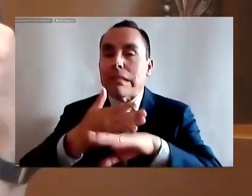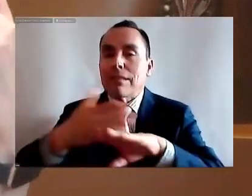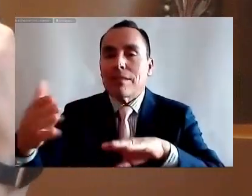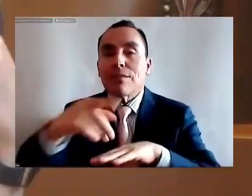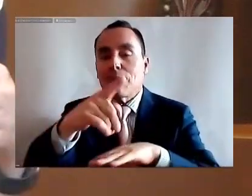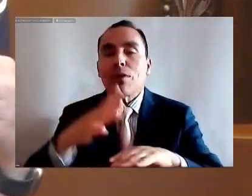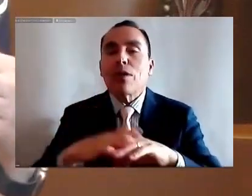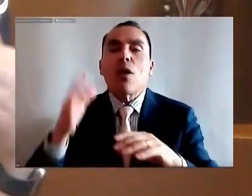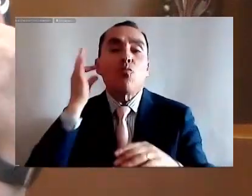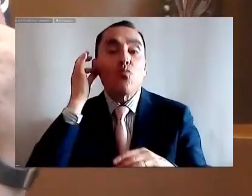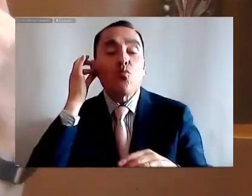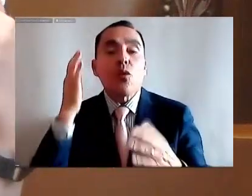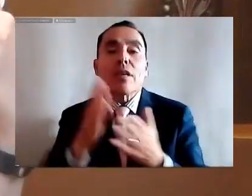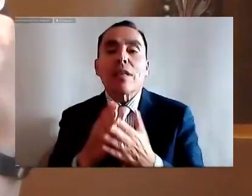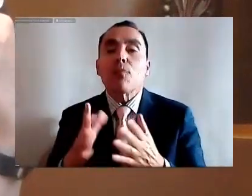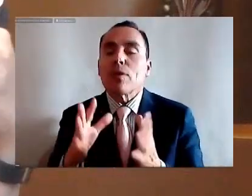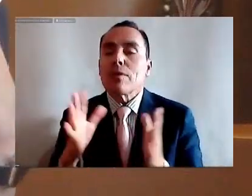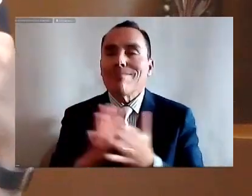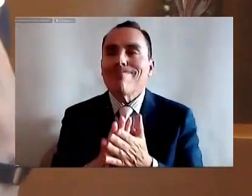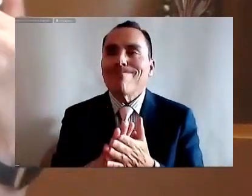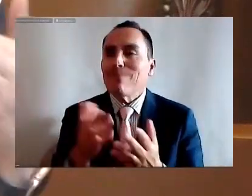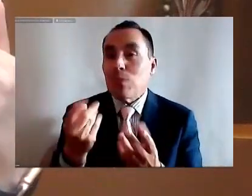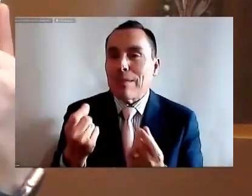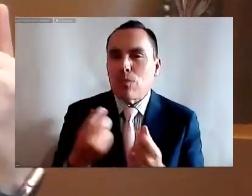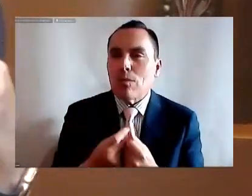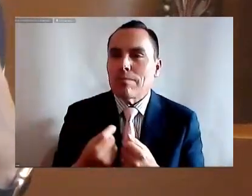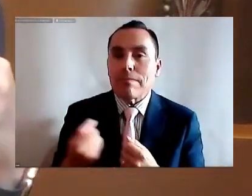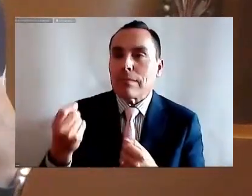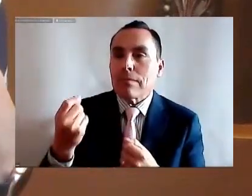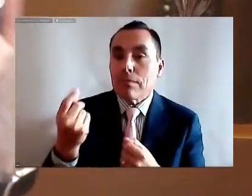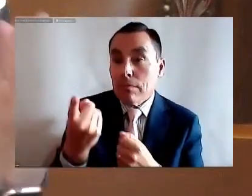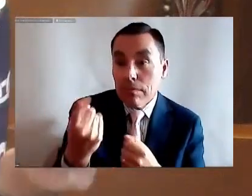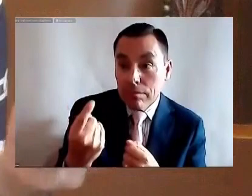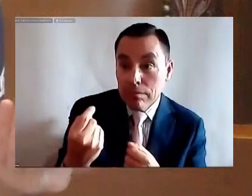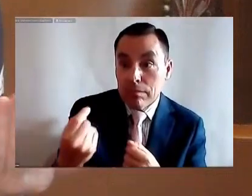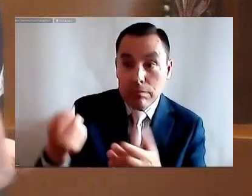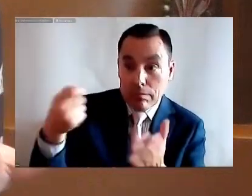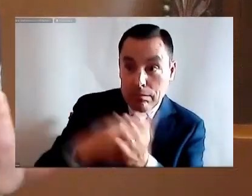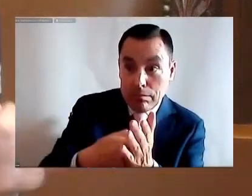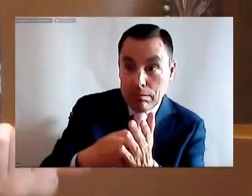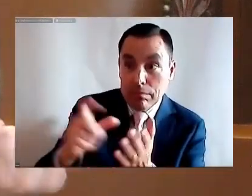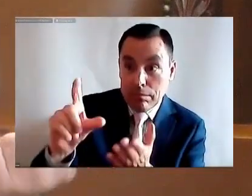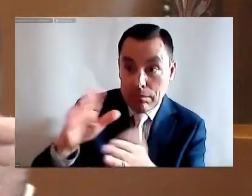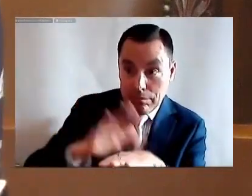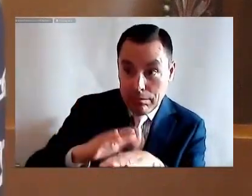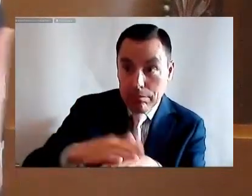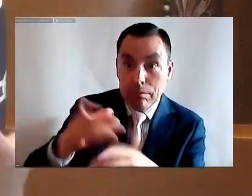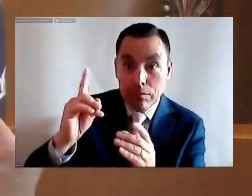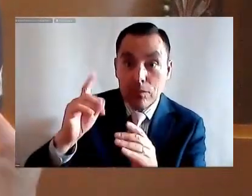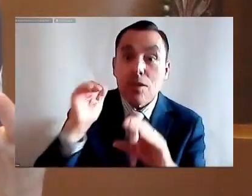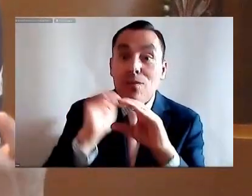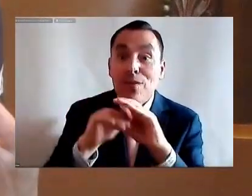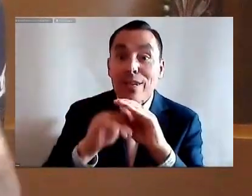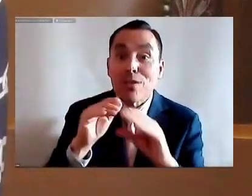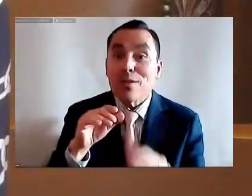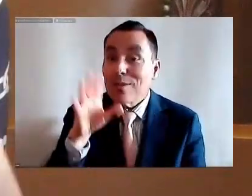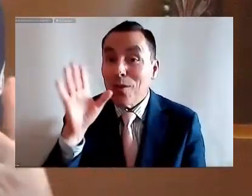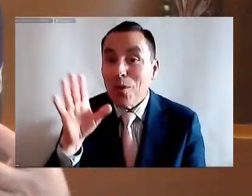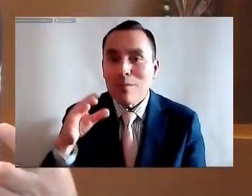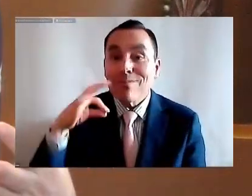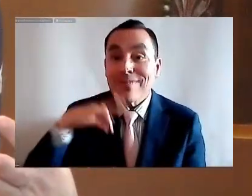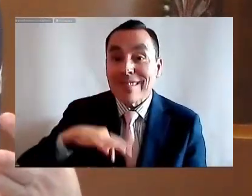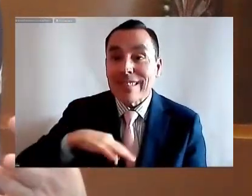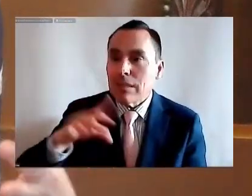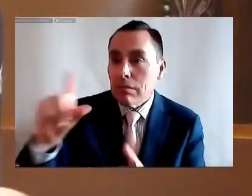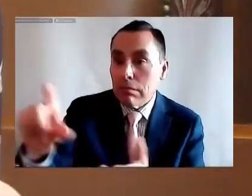como sujeto de crédito, que es cómo entendemos el artículo 150, ¿verdad? La interpretación del artículo 150, que da para